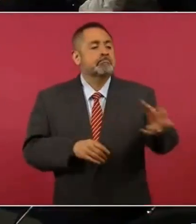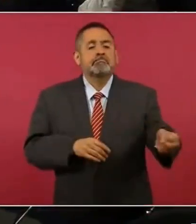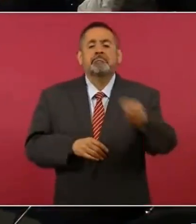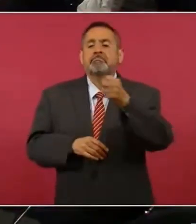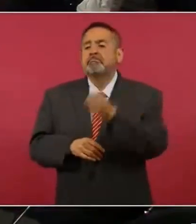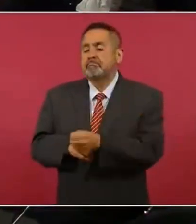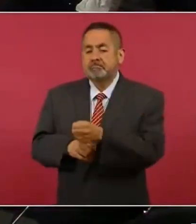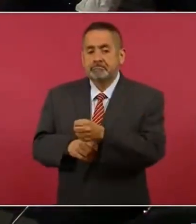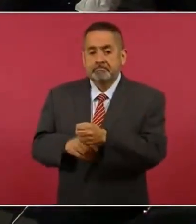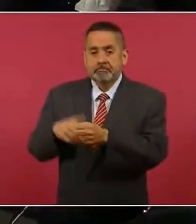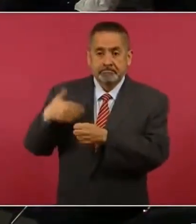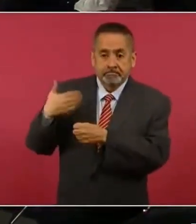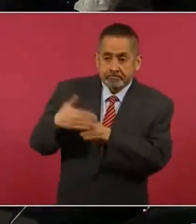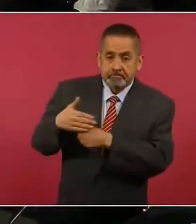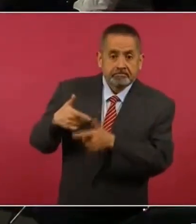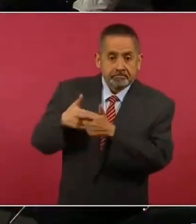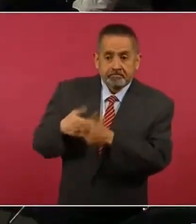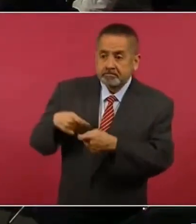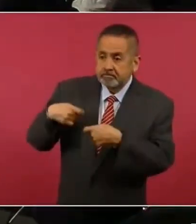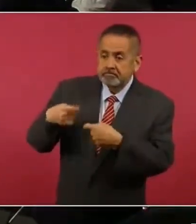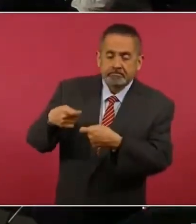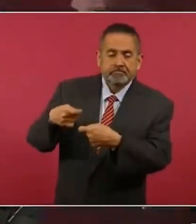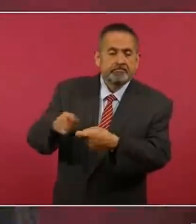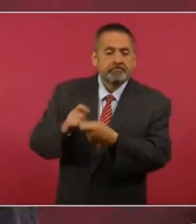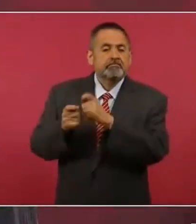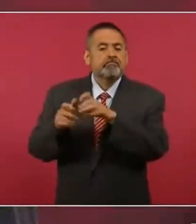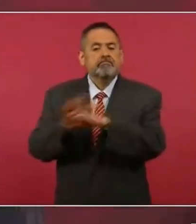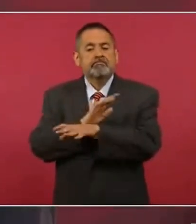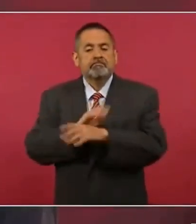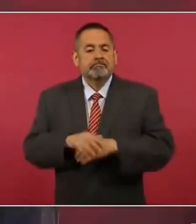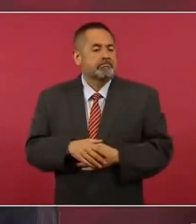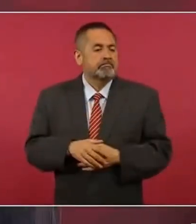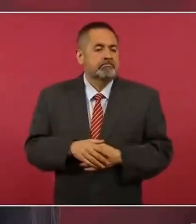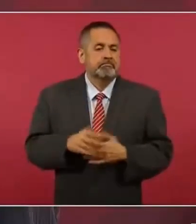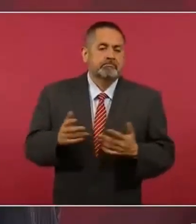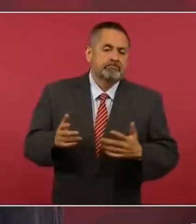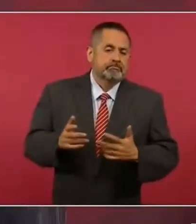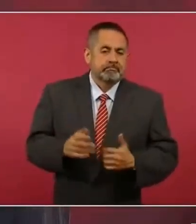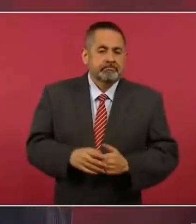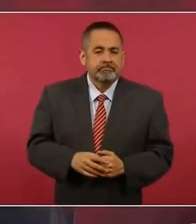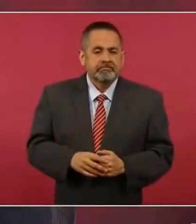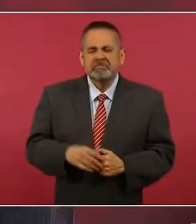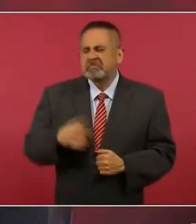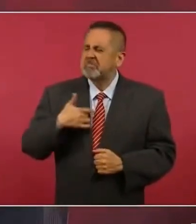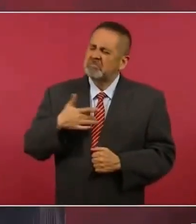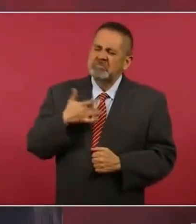darle continuidad a una transformación solo porque